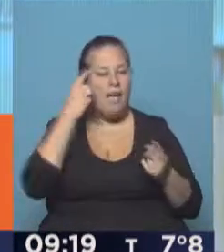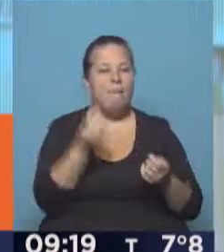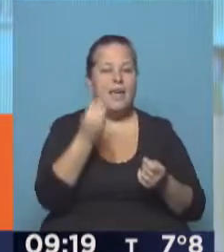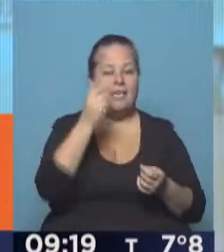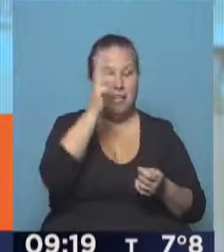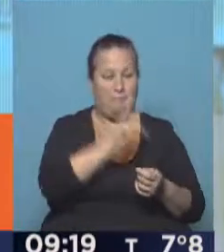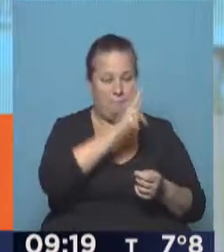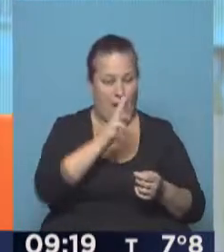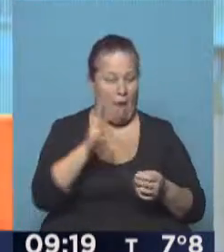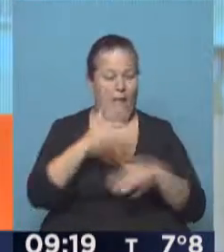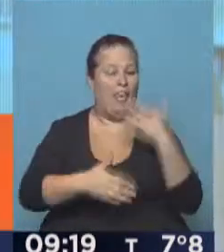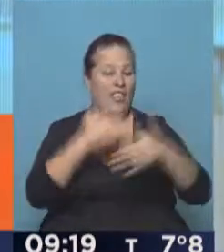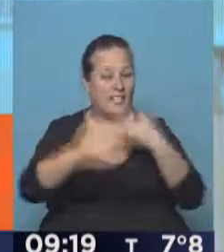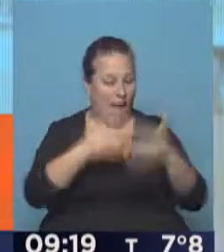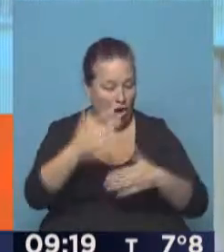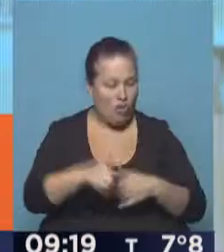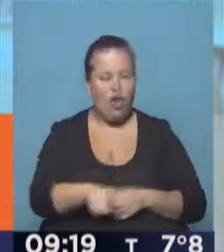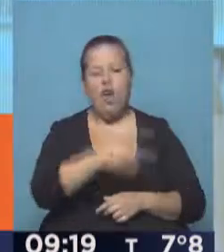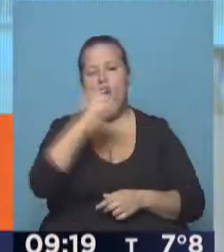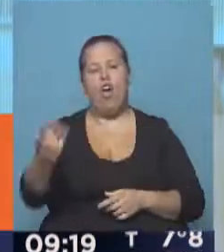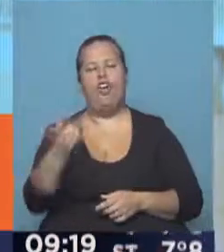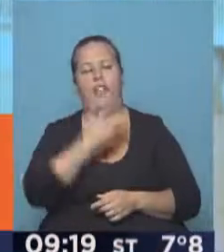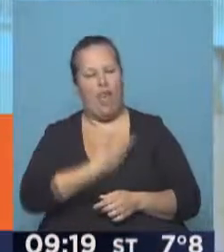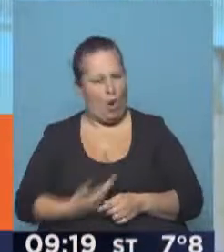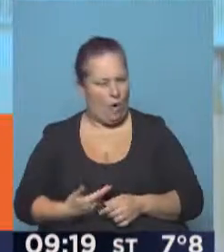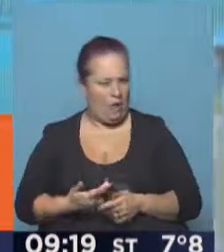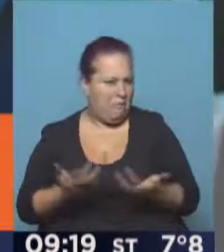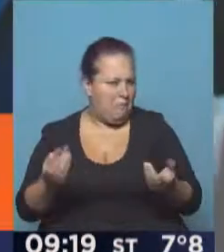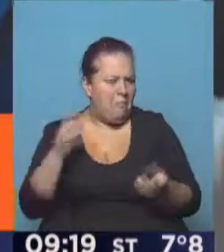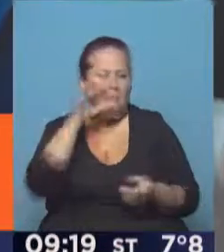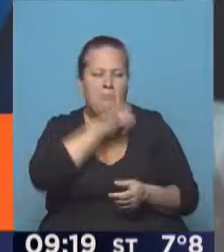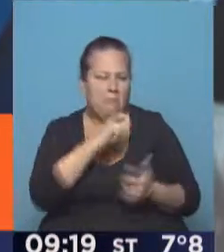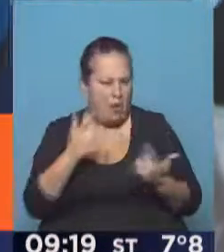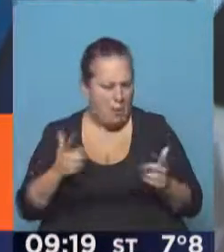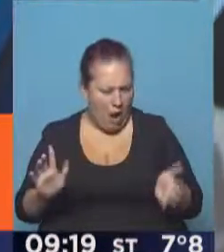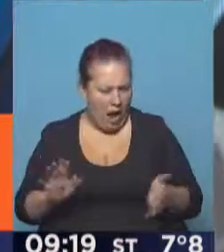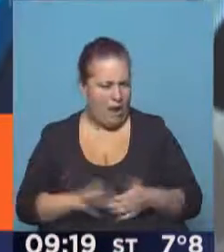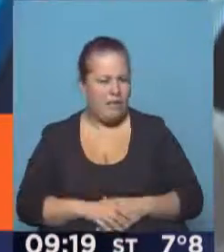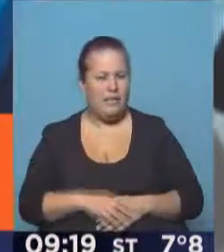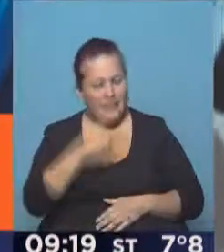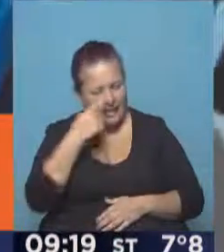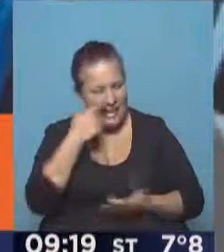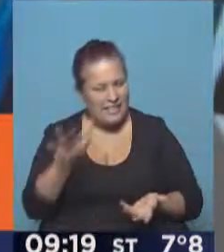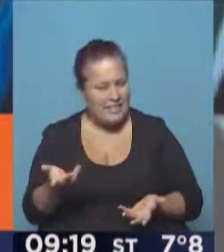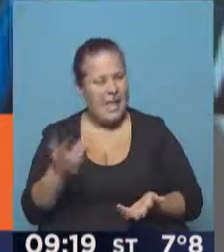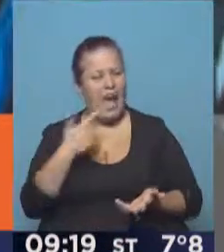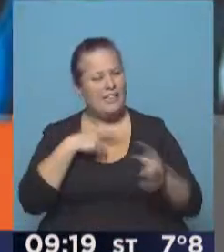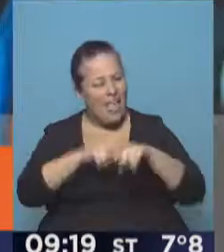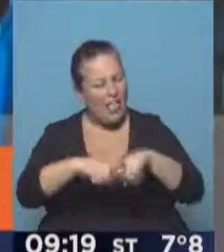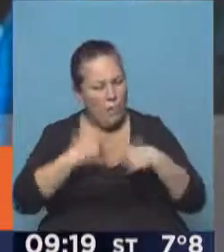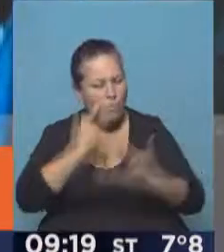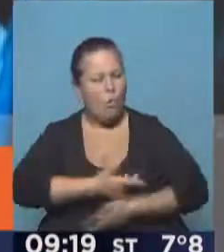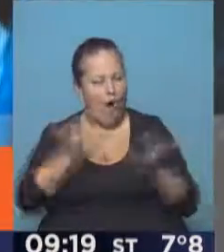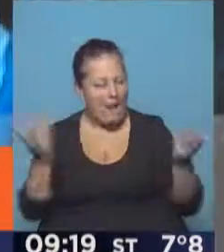el Papa del desarrollo y del progreso y la que tiene este gobierno. No hay por qué ocultarlo. Es interesante que se discuta